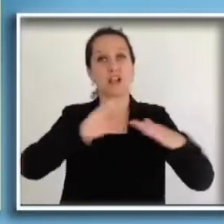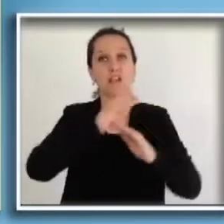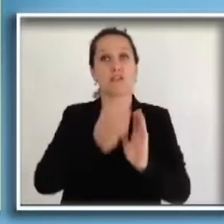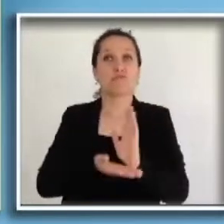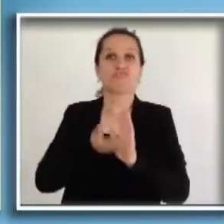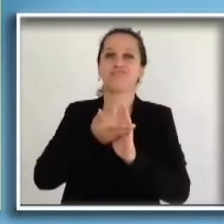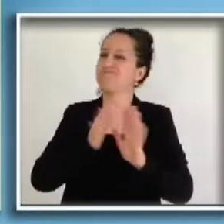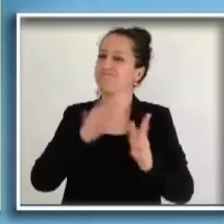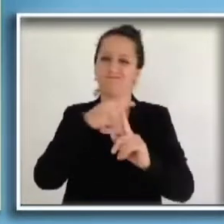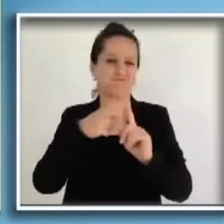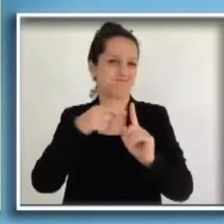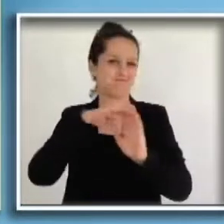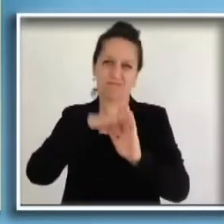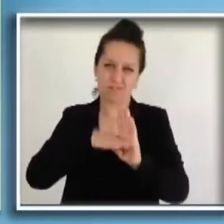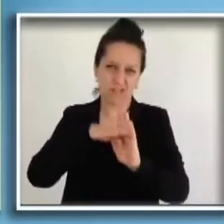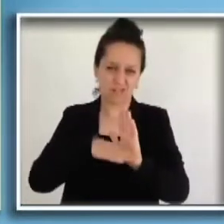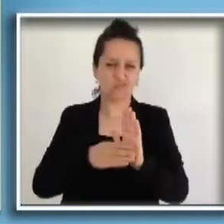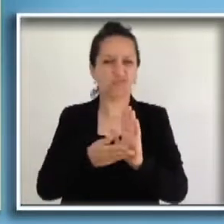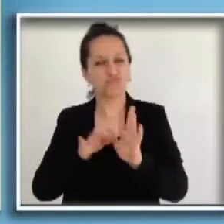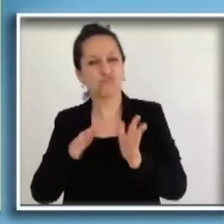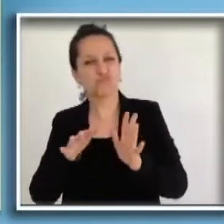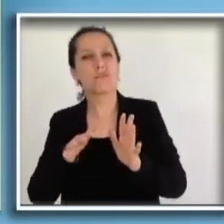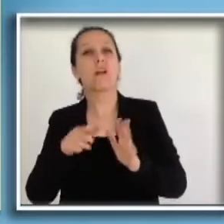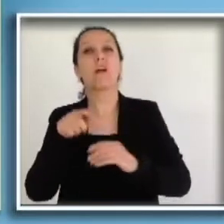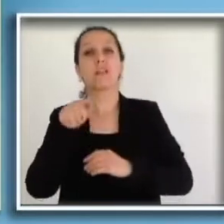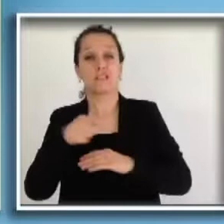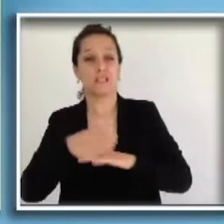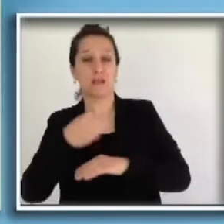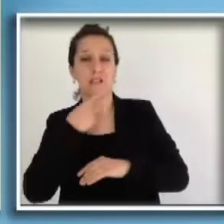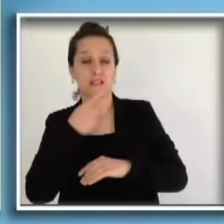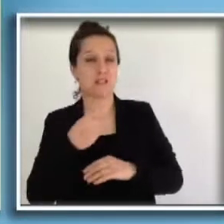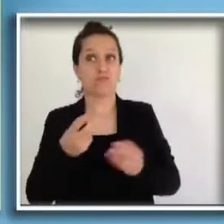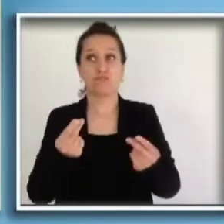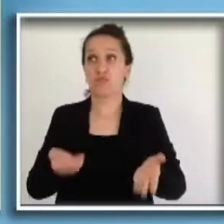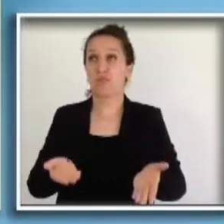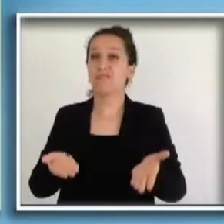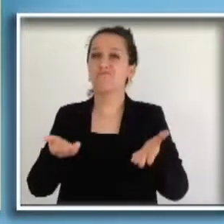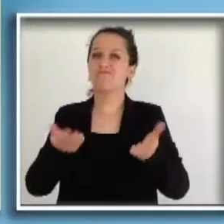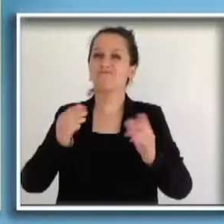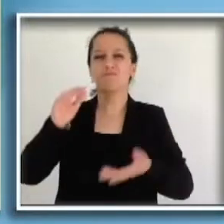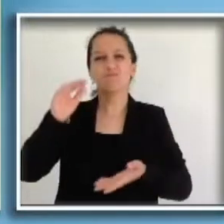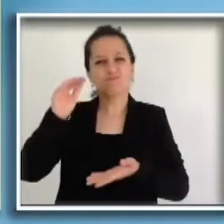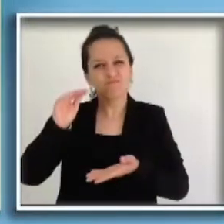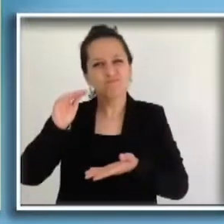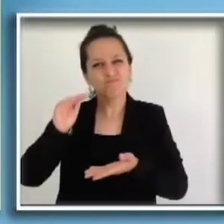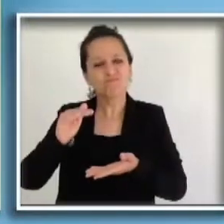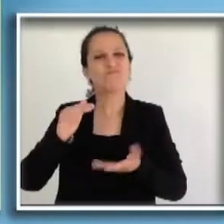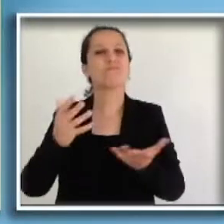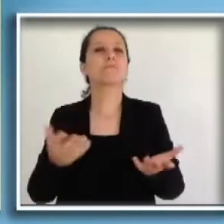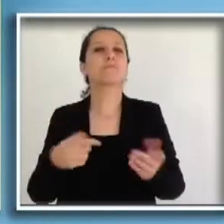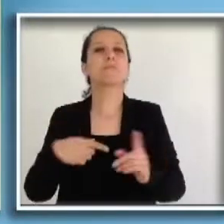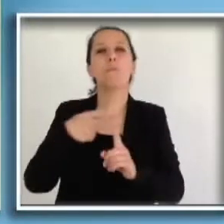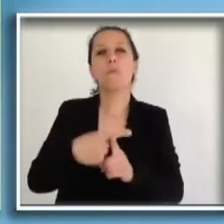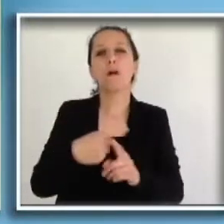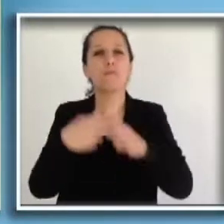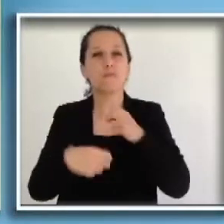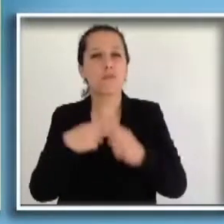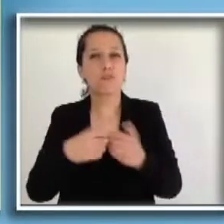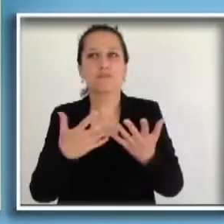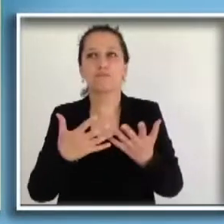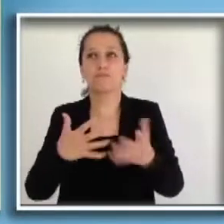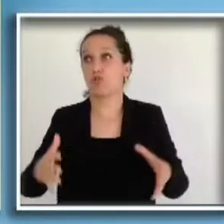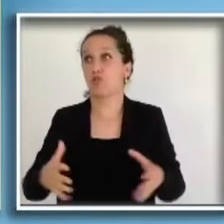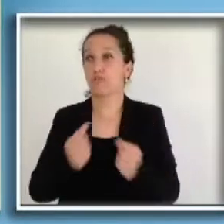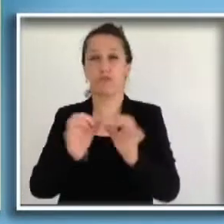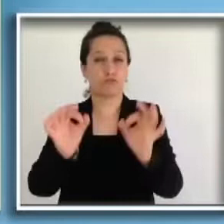esa línea la cepal la señalado que al menor crecimiento económico se suman las condiciones que hacen más difícil la recuperación de nuestros